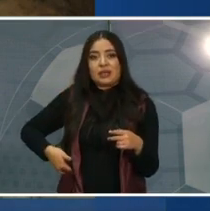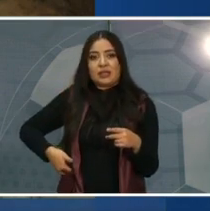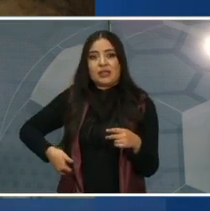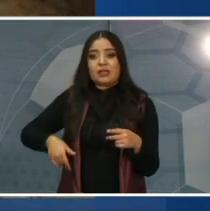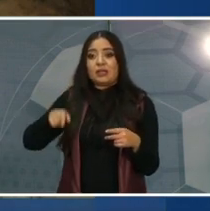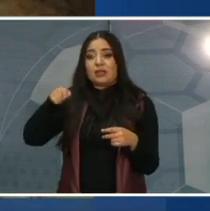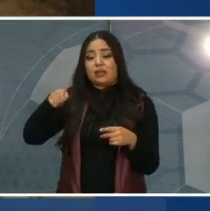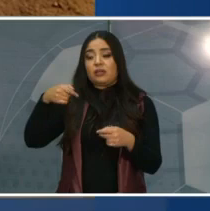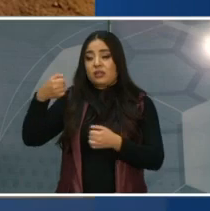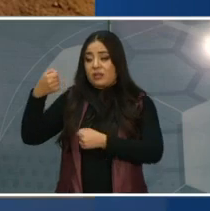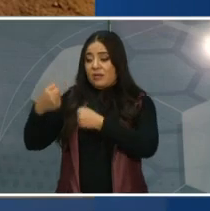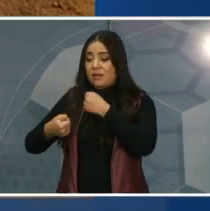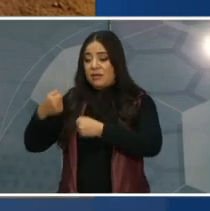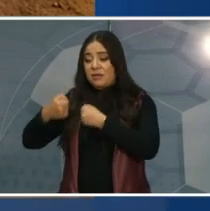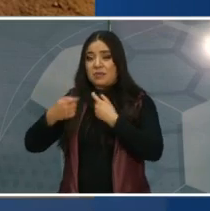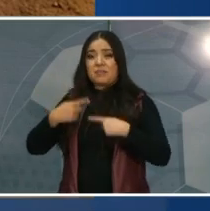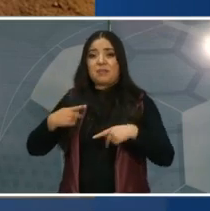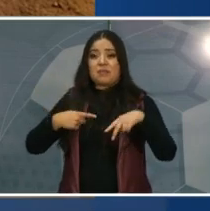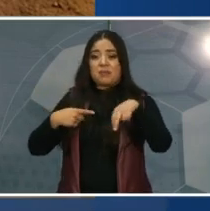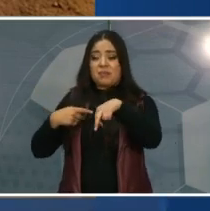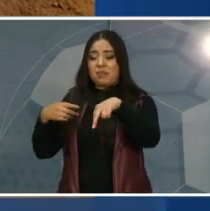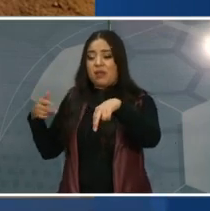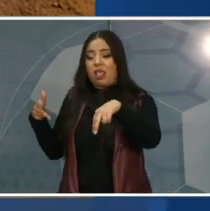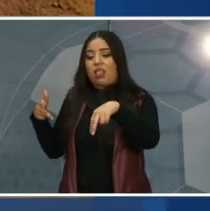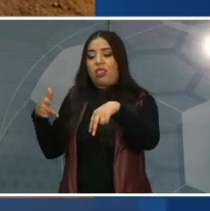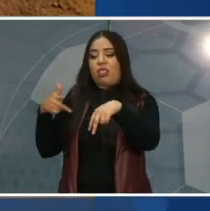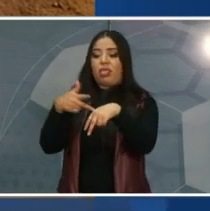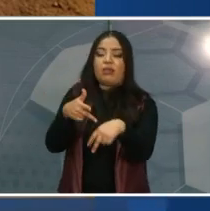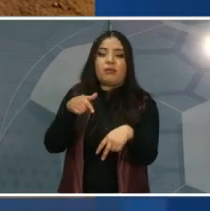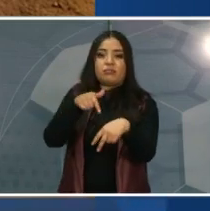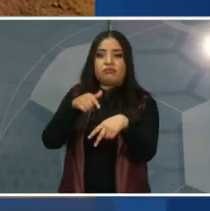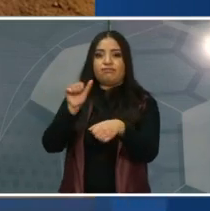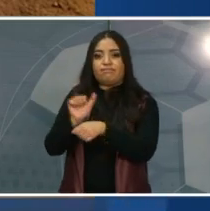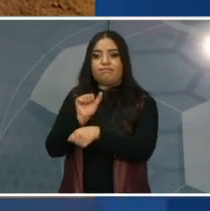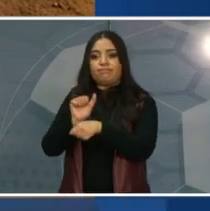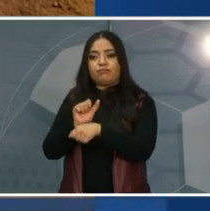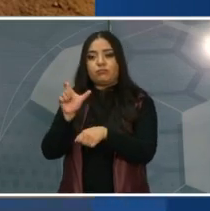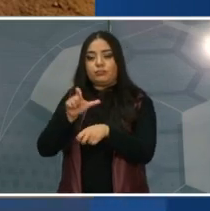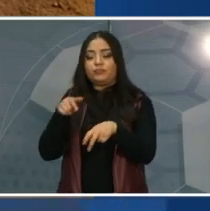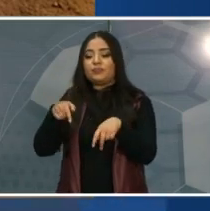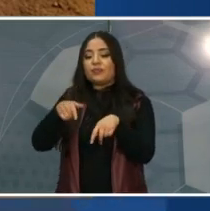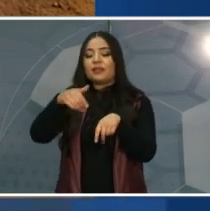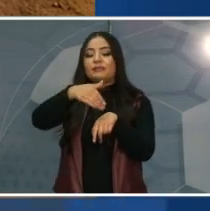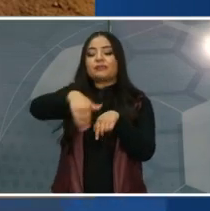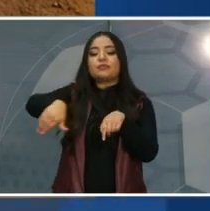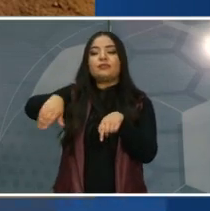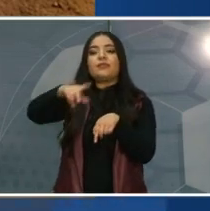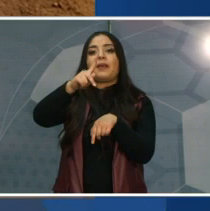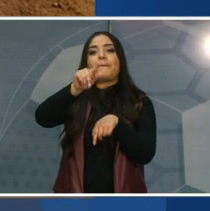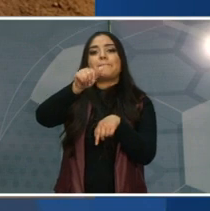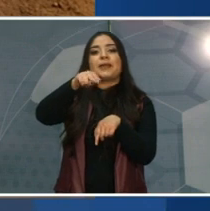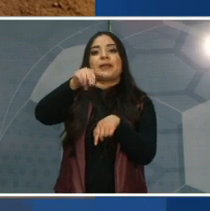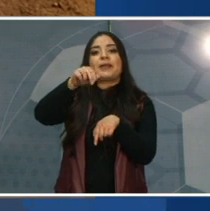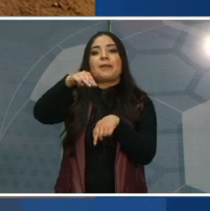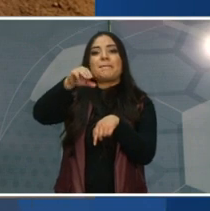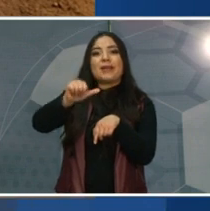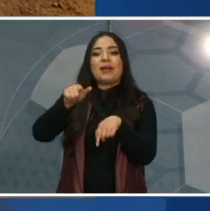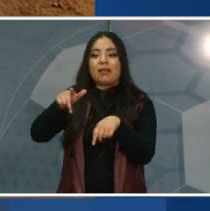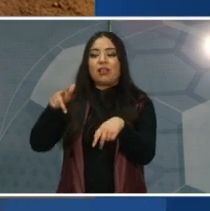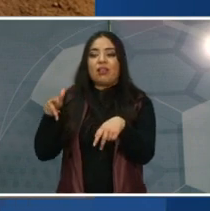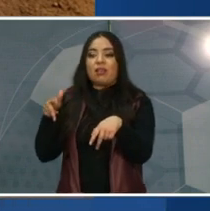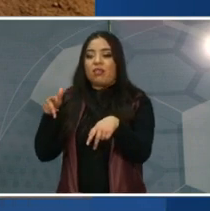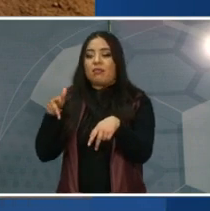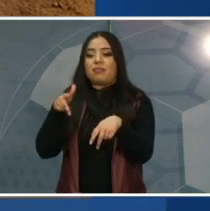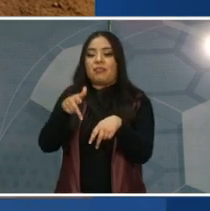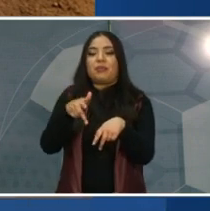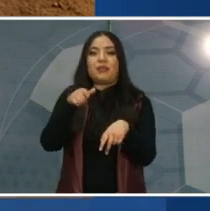que circulaba sobre este bulevar al llegar a la intersección de la calle panamá impacta un puesto de tranquis y en el